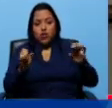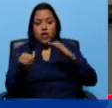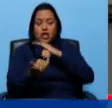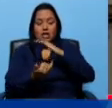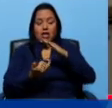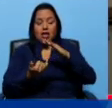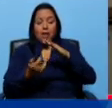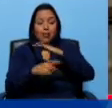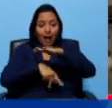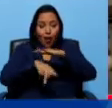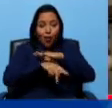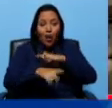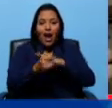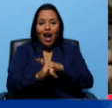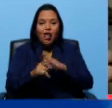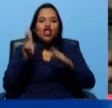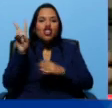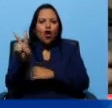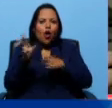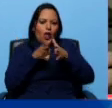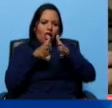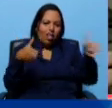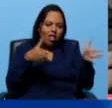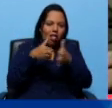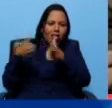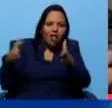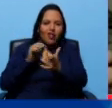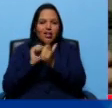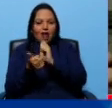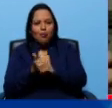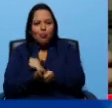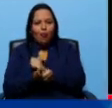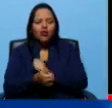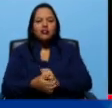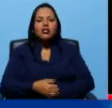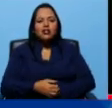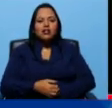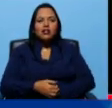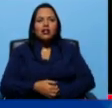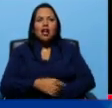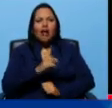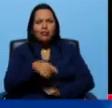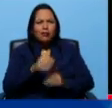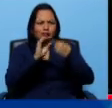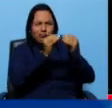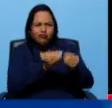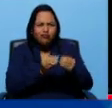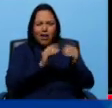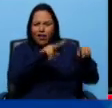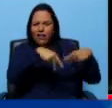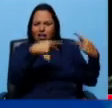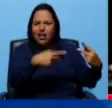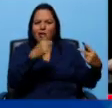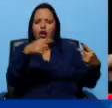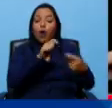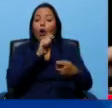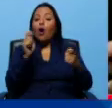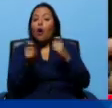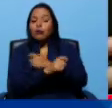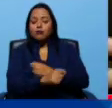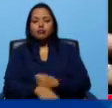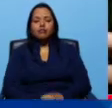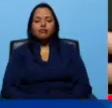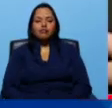dos grandes canchas y además, bueno, una infraestructura que necesitaba no solo la rehabilitación, sino la